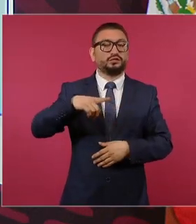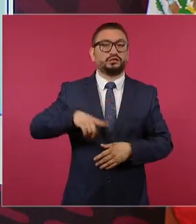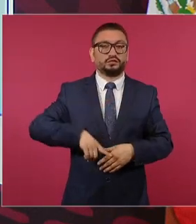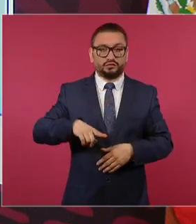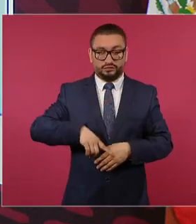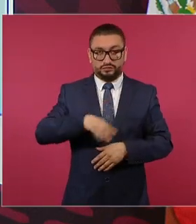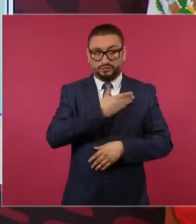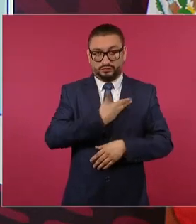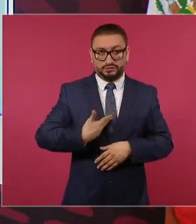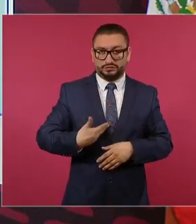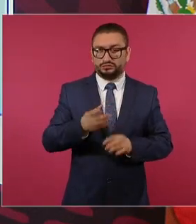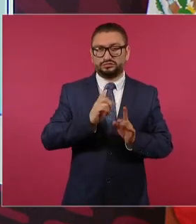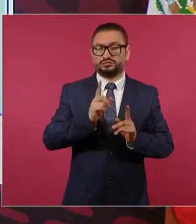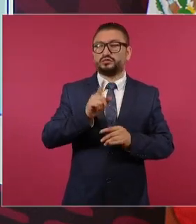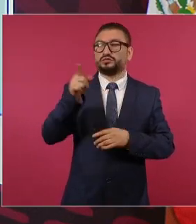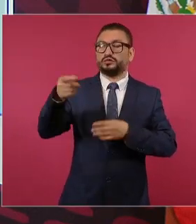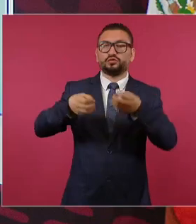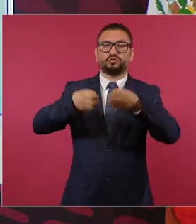judicial